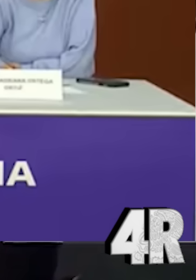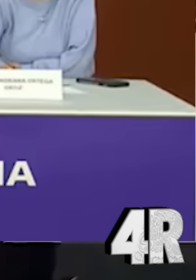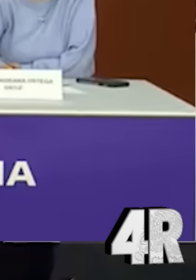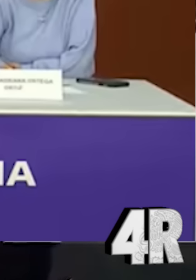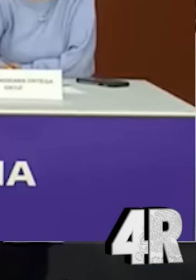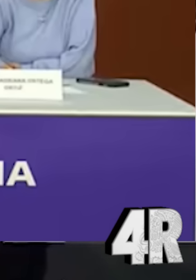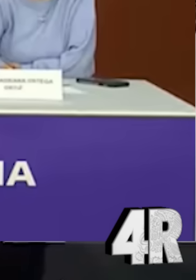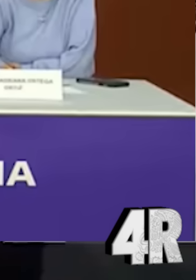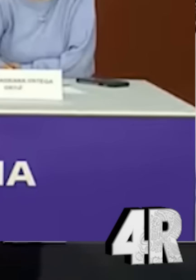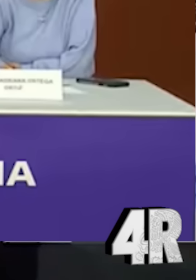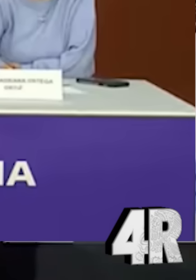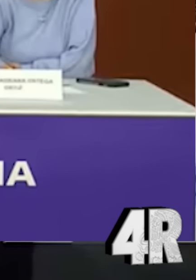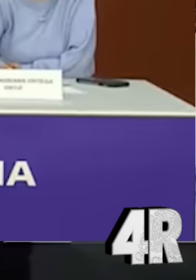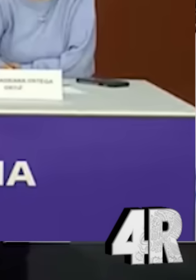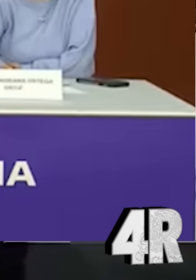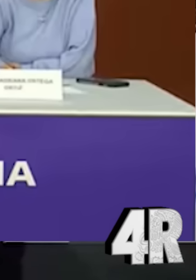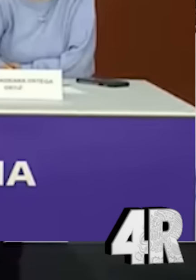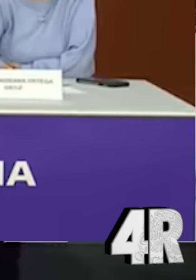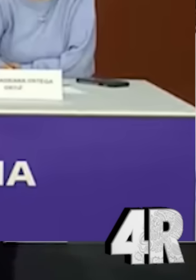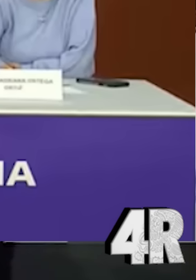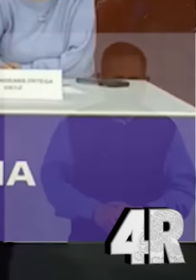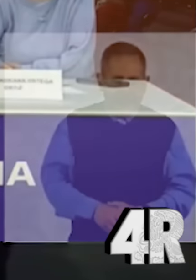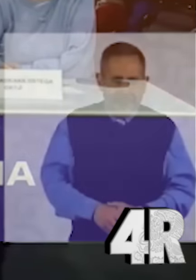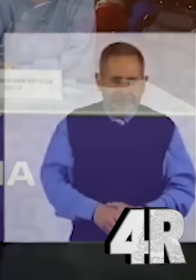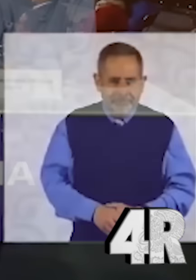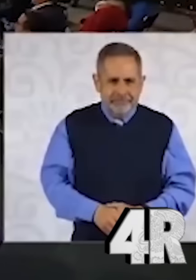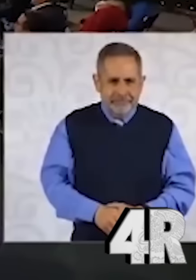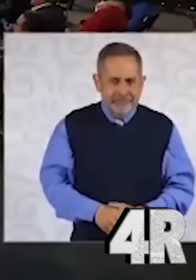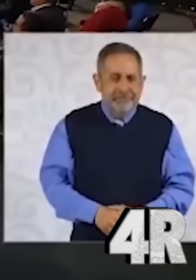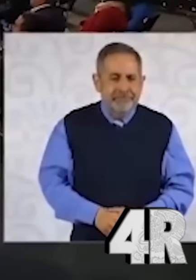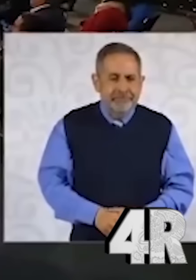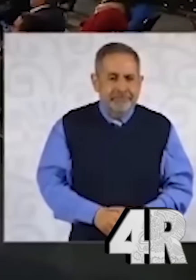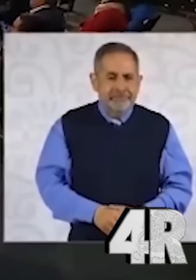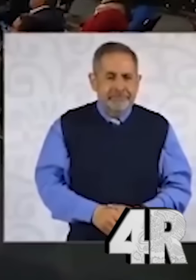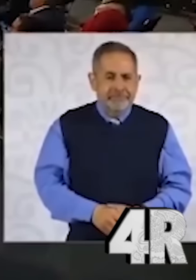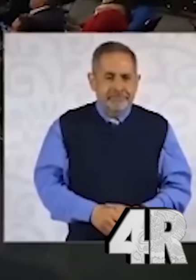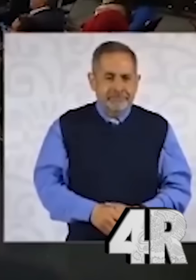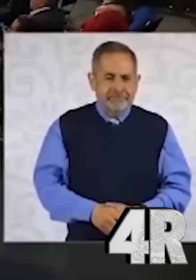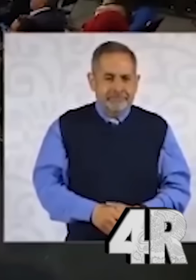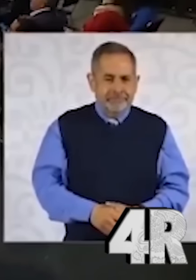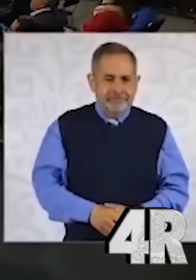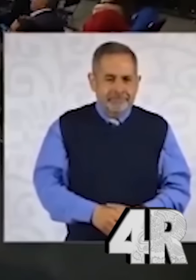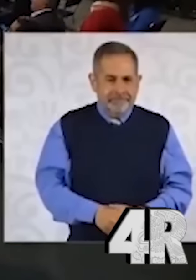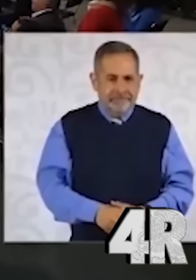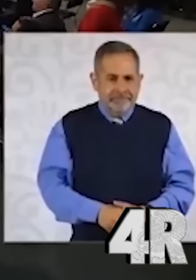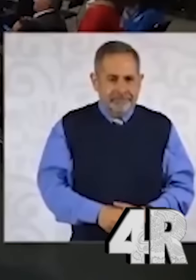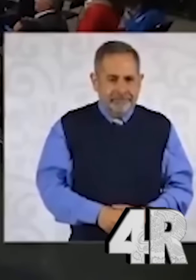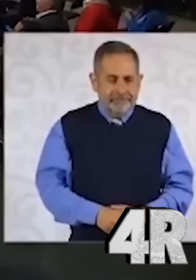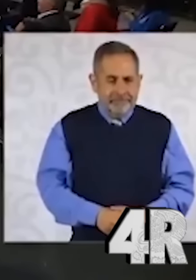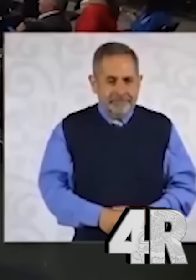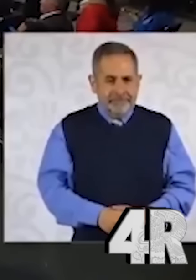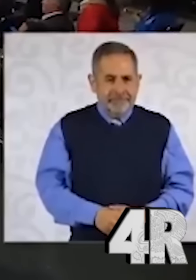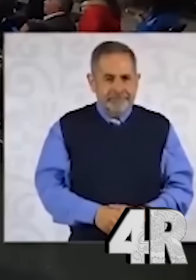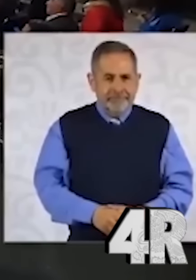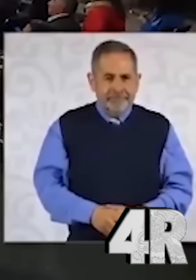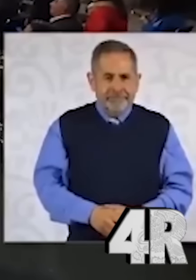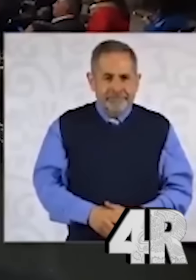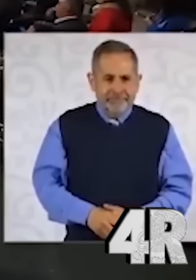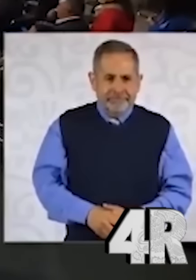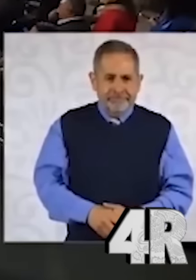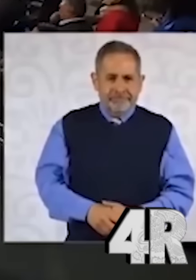escucharlo porque es verdaderamente ridículo Cómo es que ni estos jueces se pueden poner de acuerdo y ni saben de lo que están hablando solo